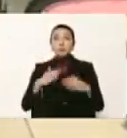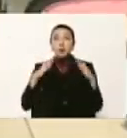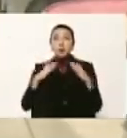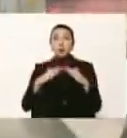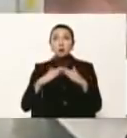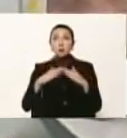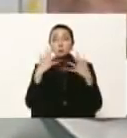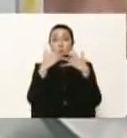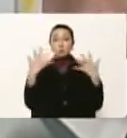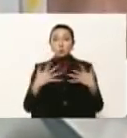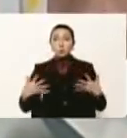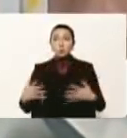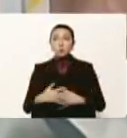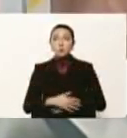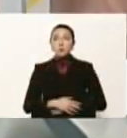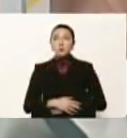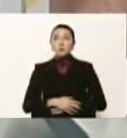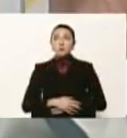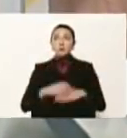Fuente, Casa Blanca.